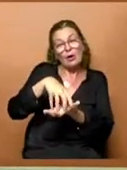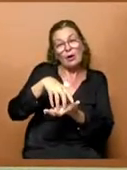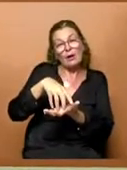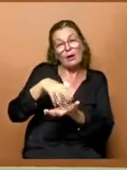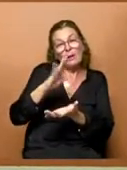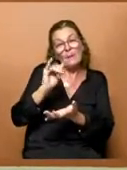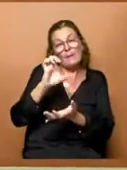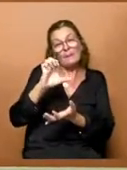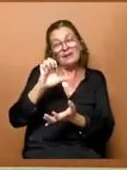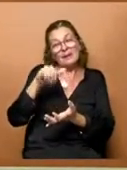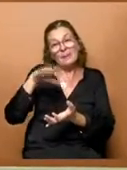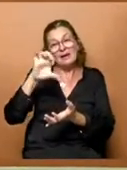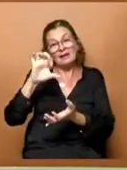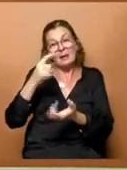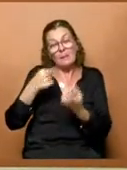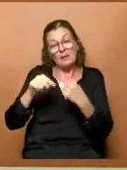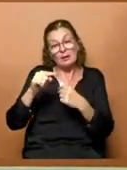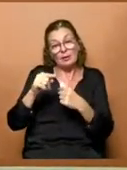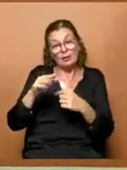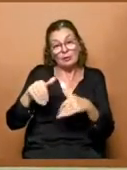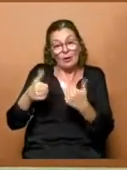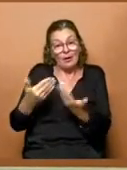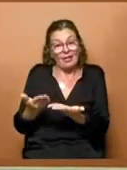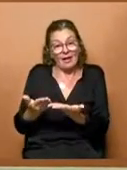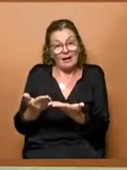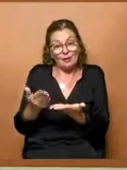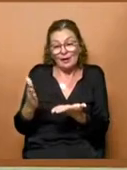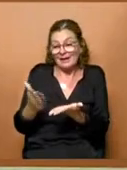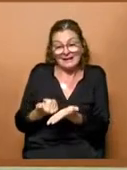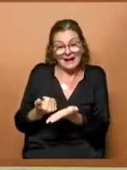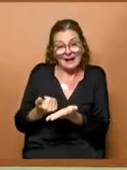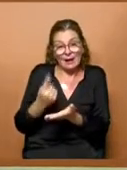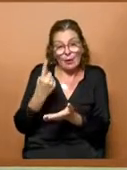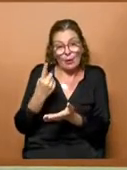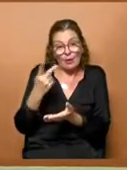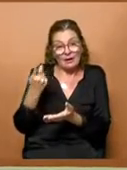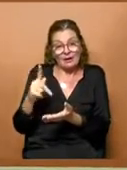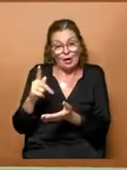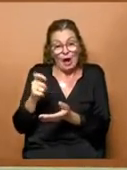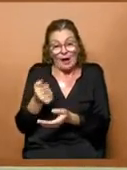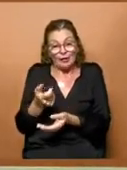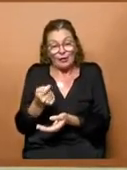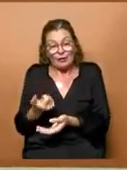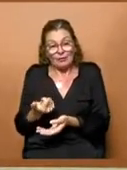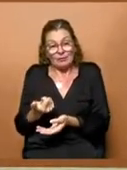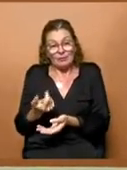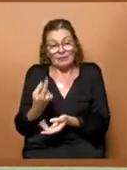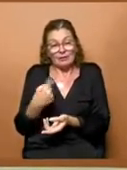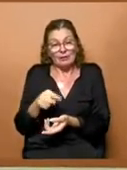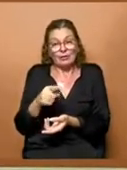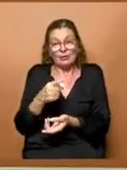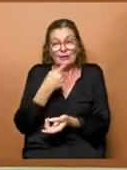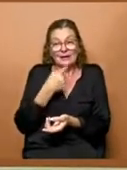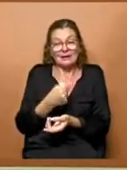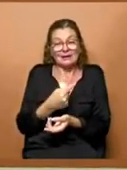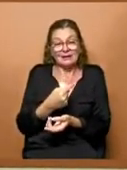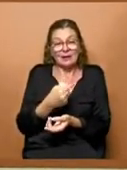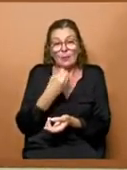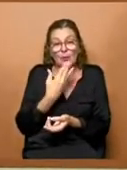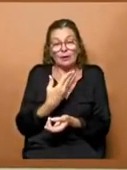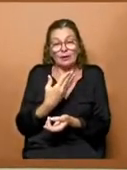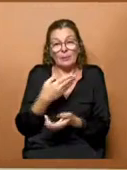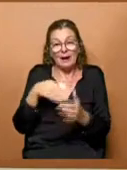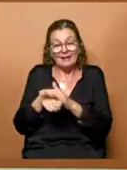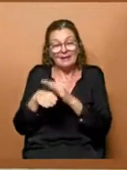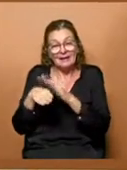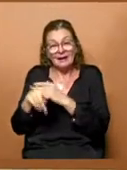pymes, pero a las pymes no le exoneran ni un kilo de arroz. Cuando te dicen, para